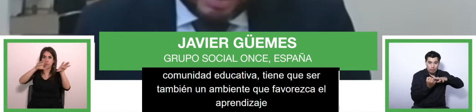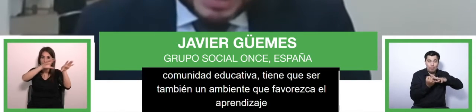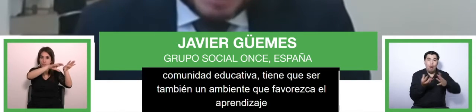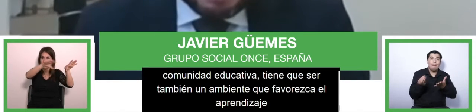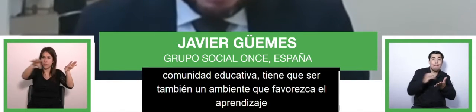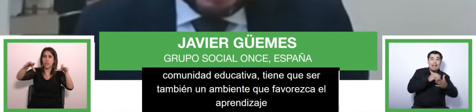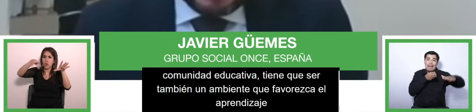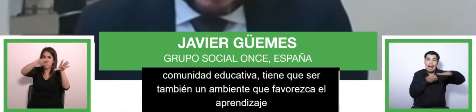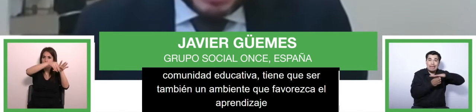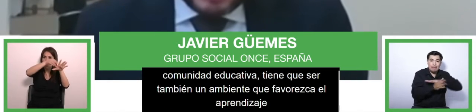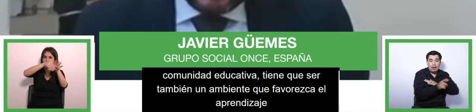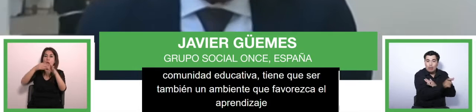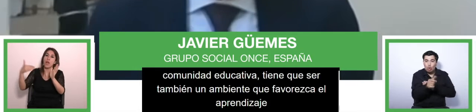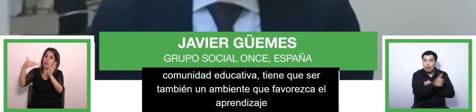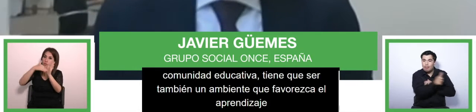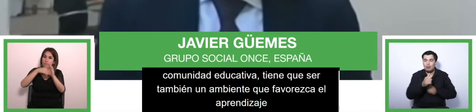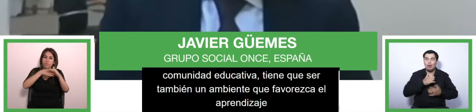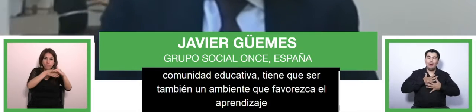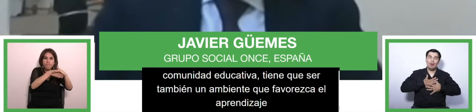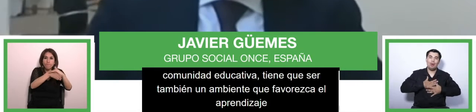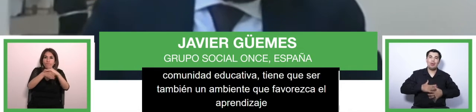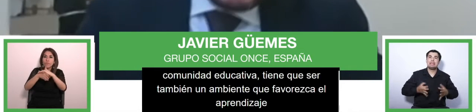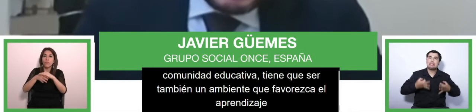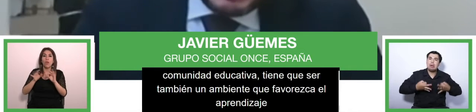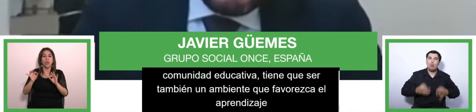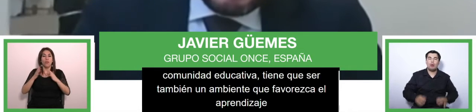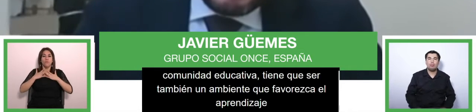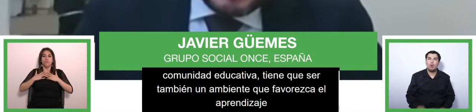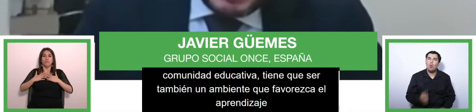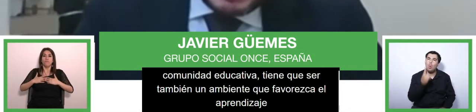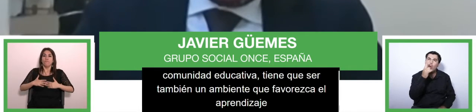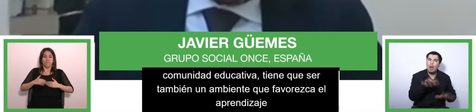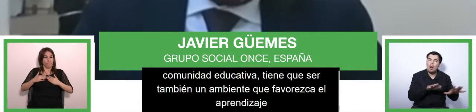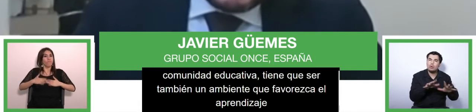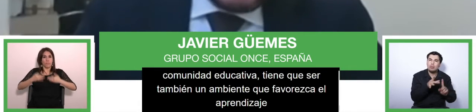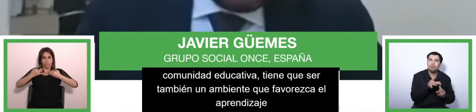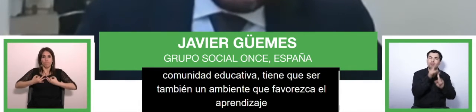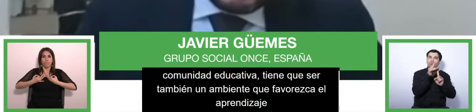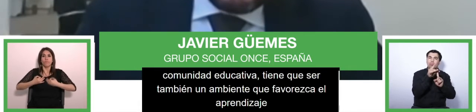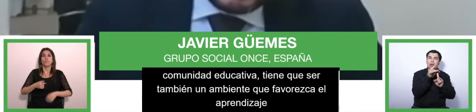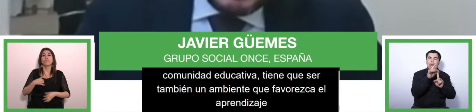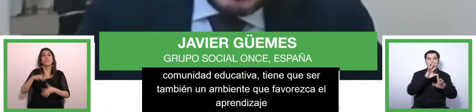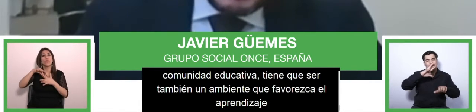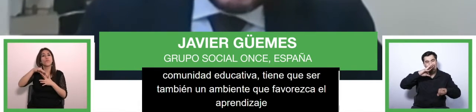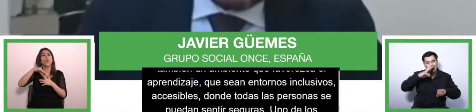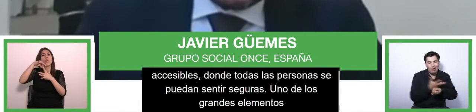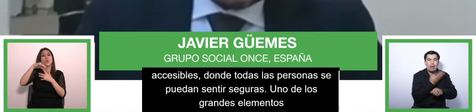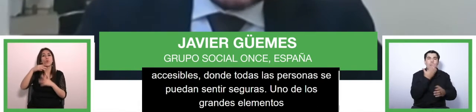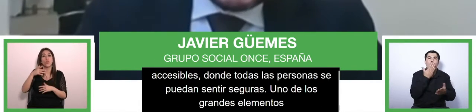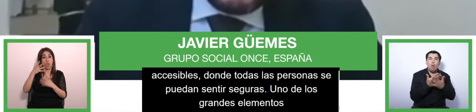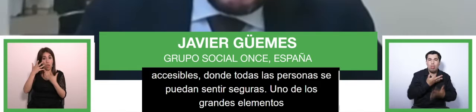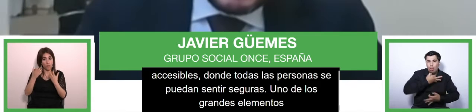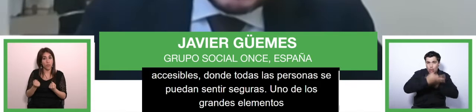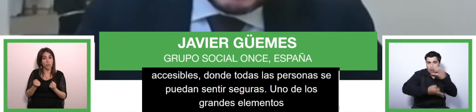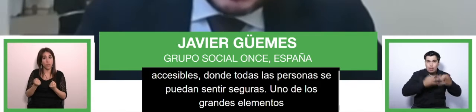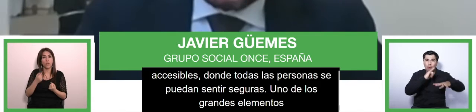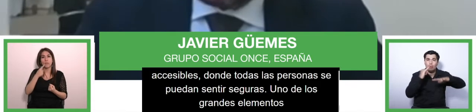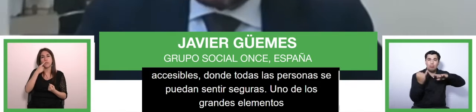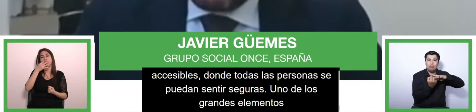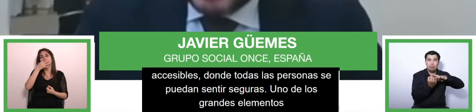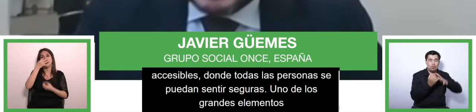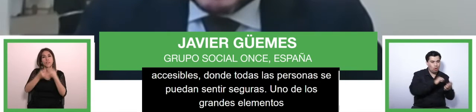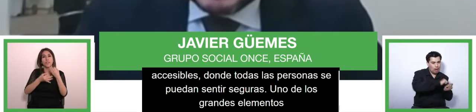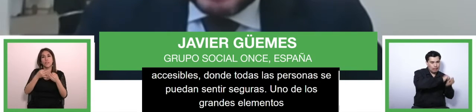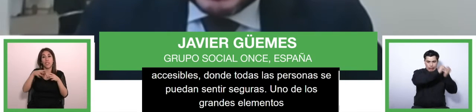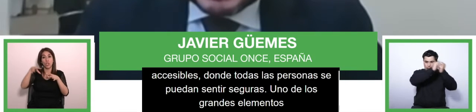sentir seguras. Uno de los grandes elementos que falla a la hora de hablar de la educación inclusiva son las transiciones entre